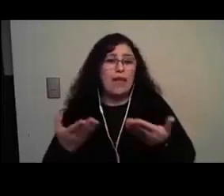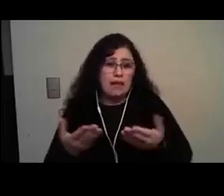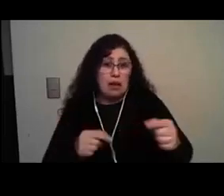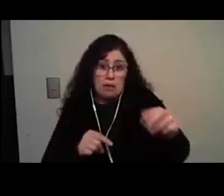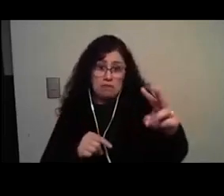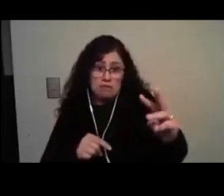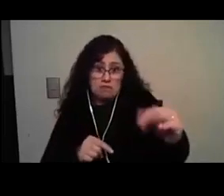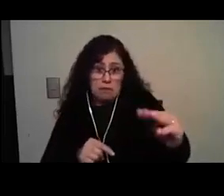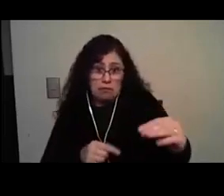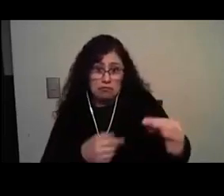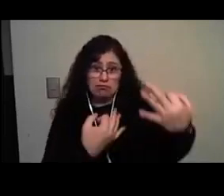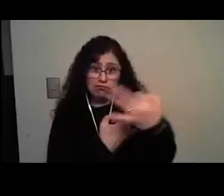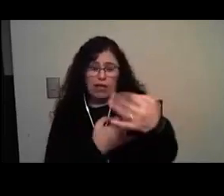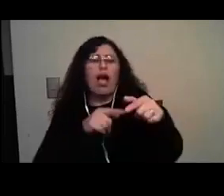¿ya?